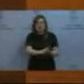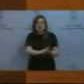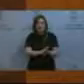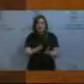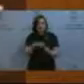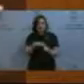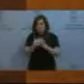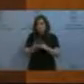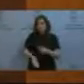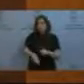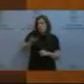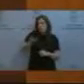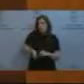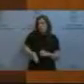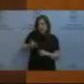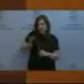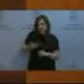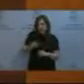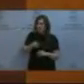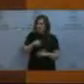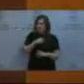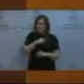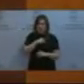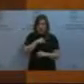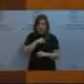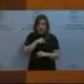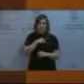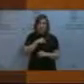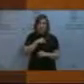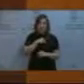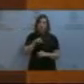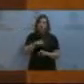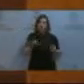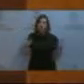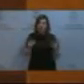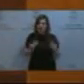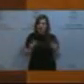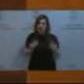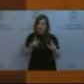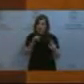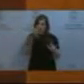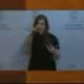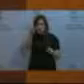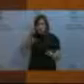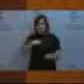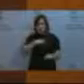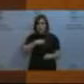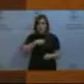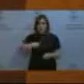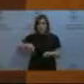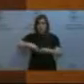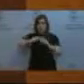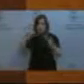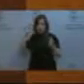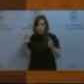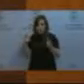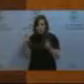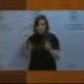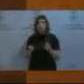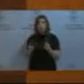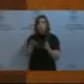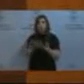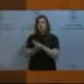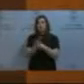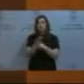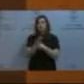aislado. Es un caso aislado y un caso penoso y gravoso para un funcionario público, pero forma parte de 30